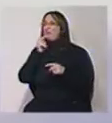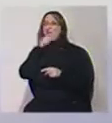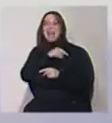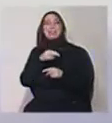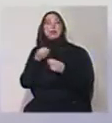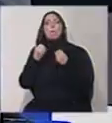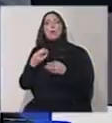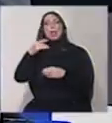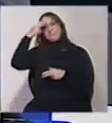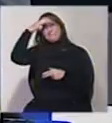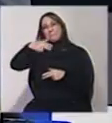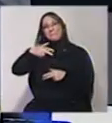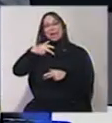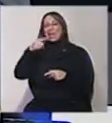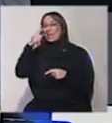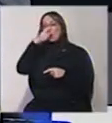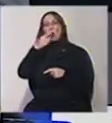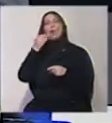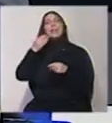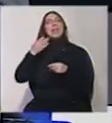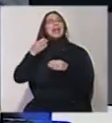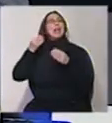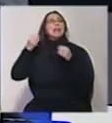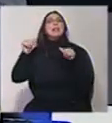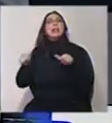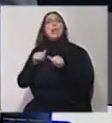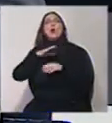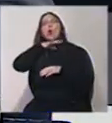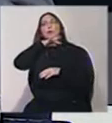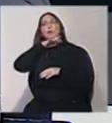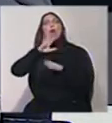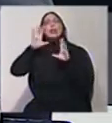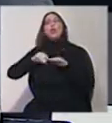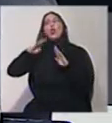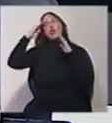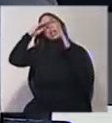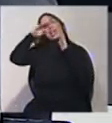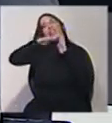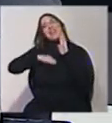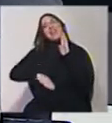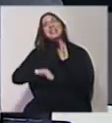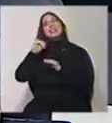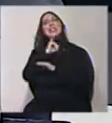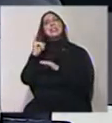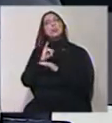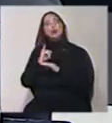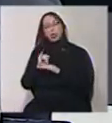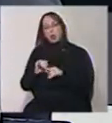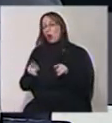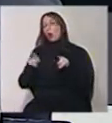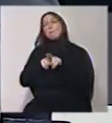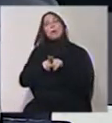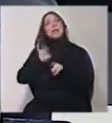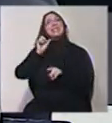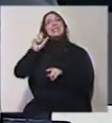que es el paradigma, digamos, de la penetración de la corrupción a todos los niveles institucionales habidos y por haber. Pasa también en El Salvador,